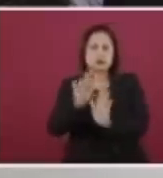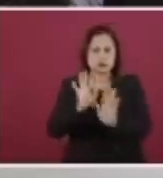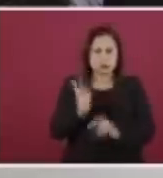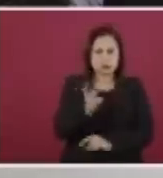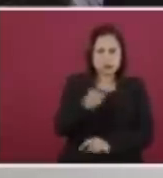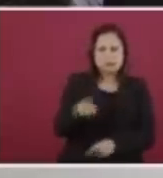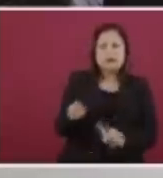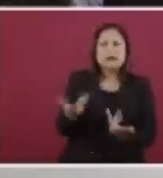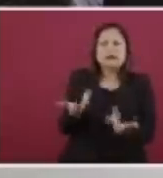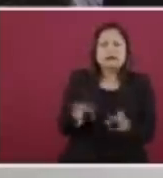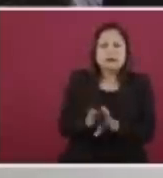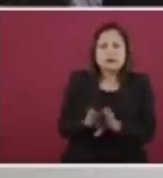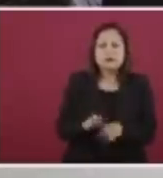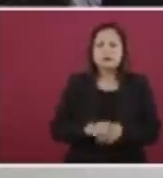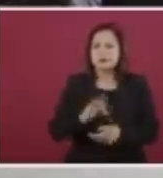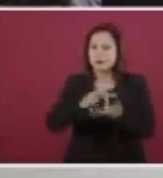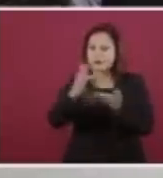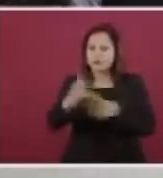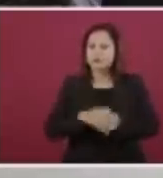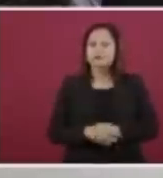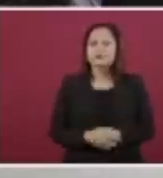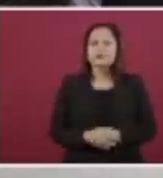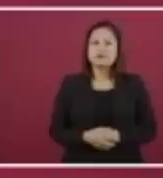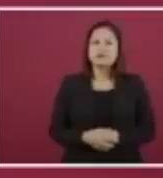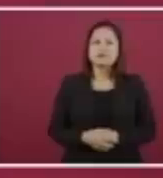Bueno, hay que